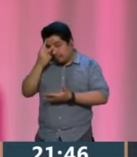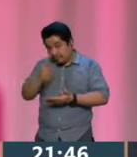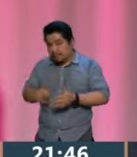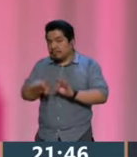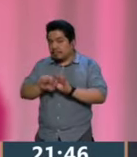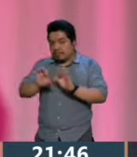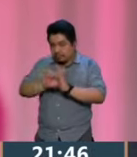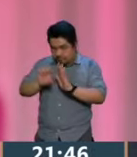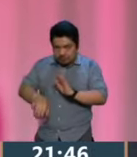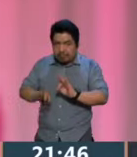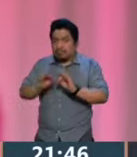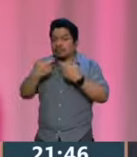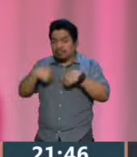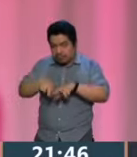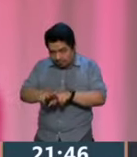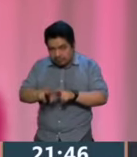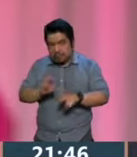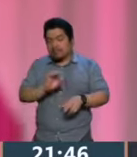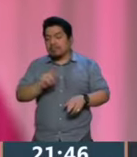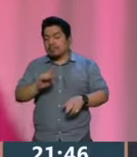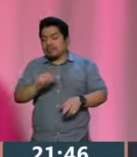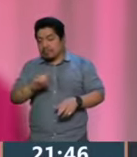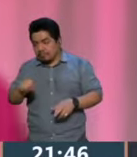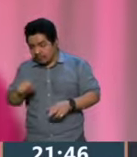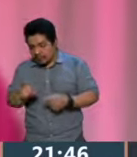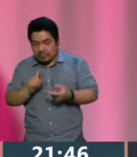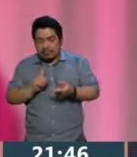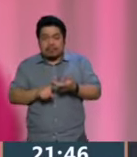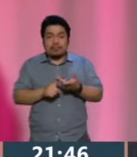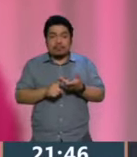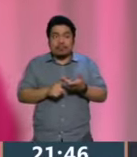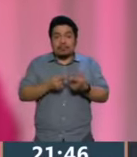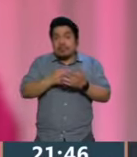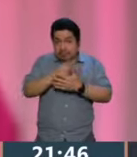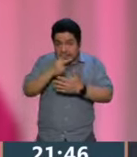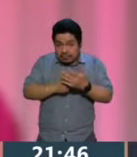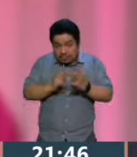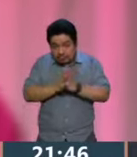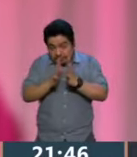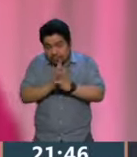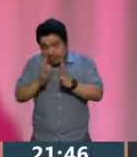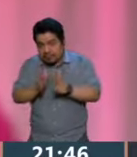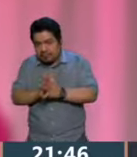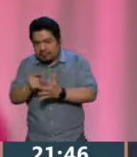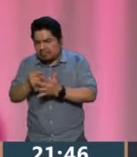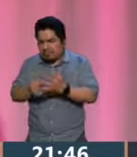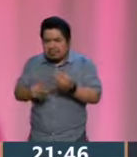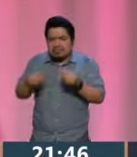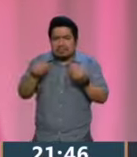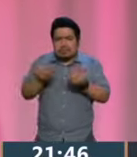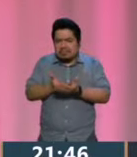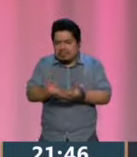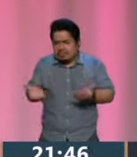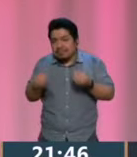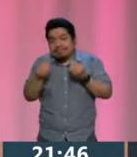representación vecinal vía Copacos, desde la representación de los programas de presupuestos participativos. Afortunadamente, esta ciudad